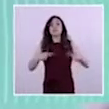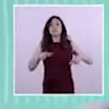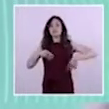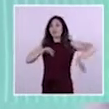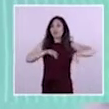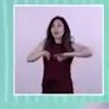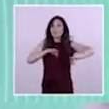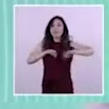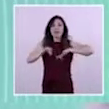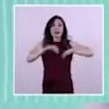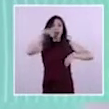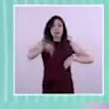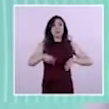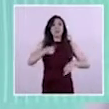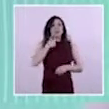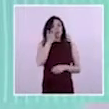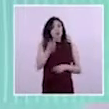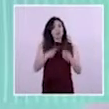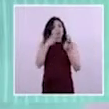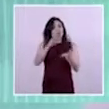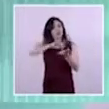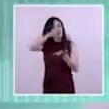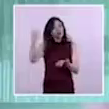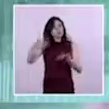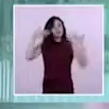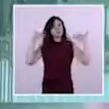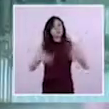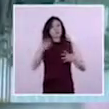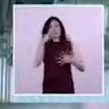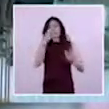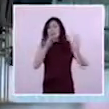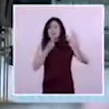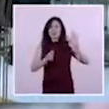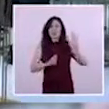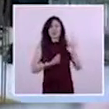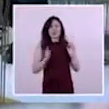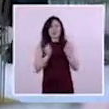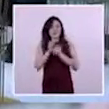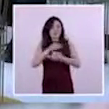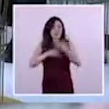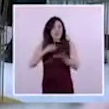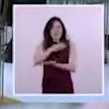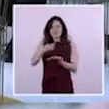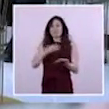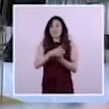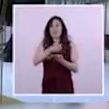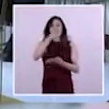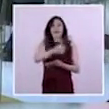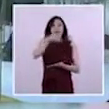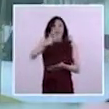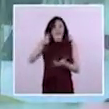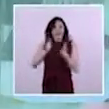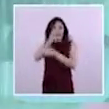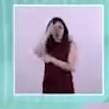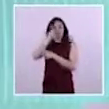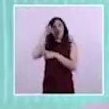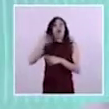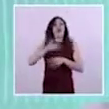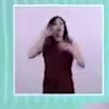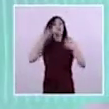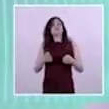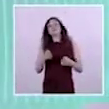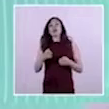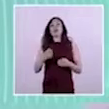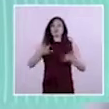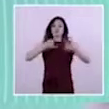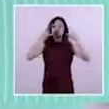municipales a quienes quiero reconocer su gran compromiso con la ciudadanía detrás de cada logro se encuentran las historias de